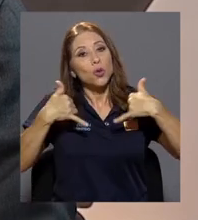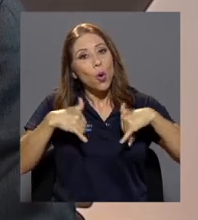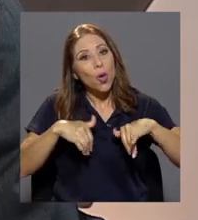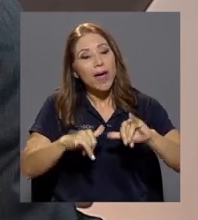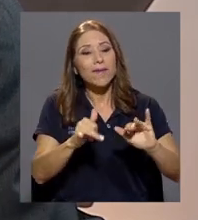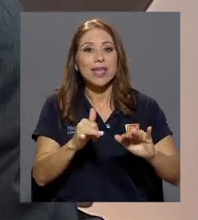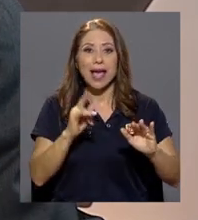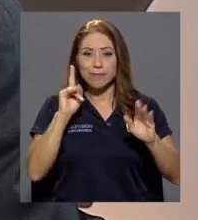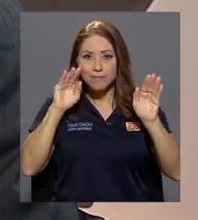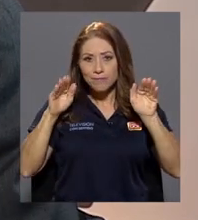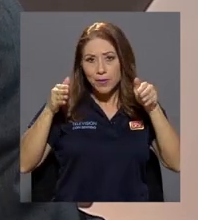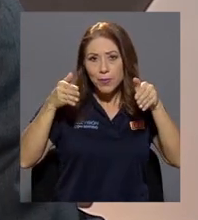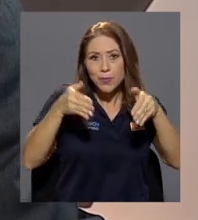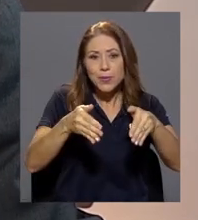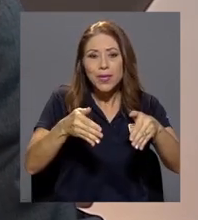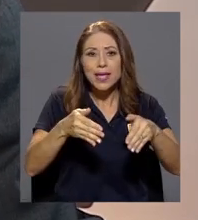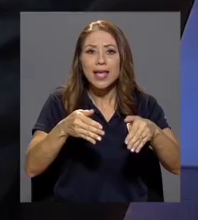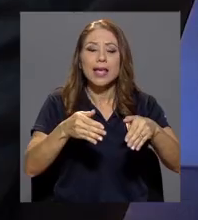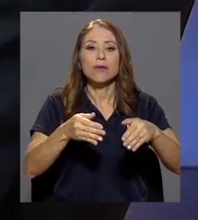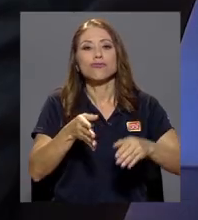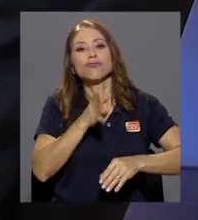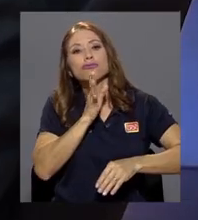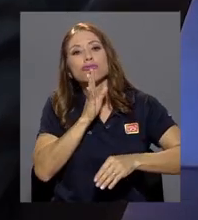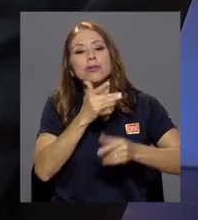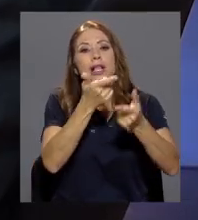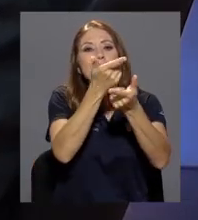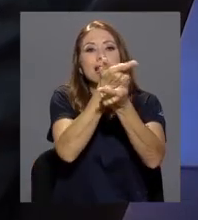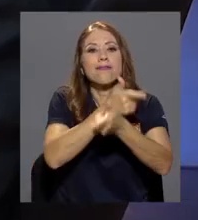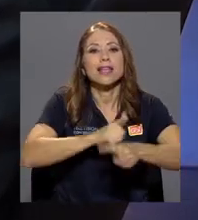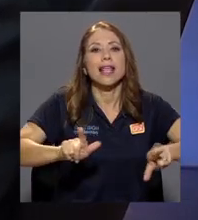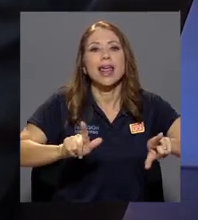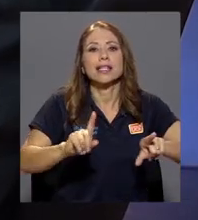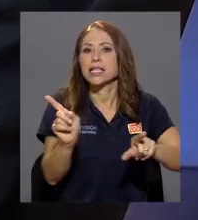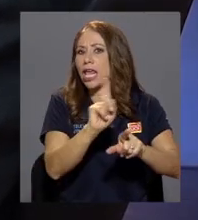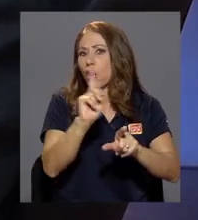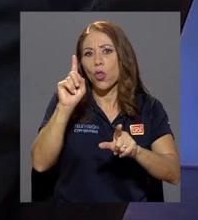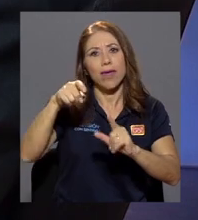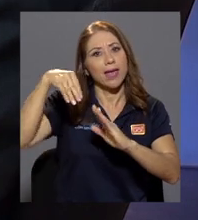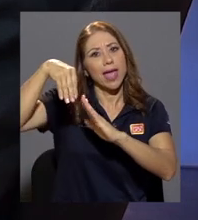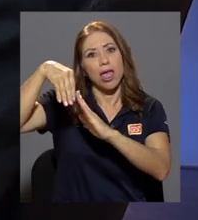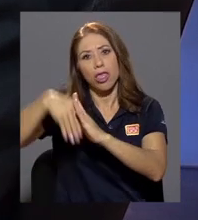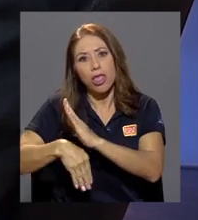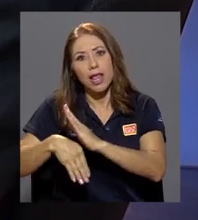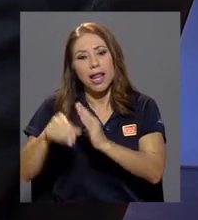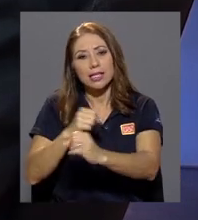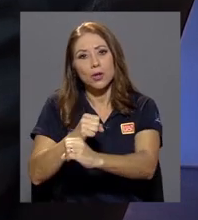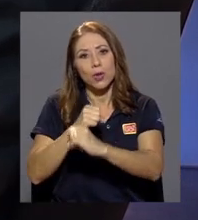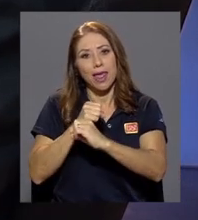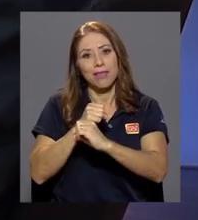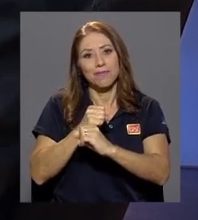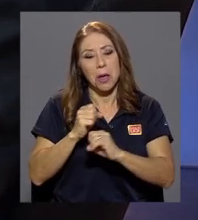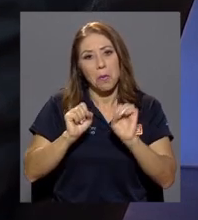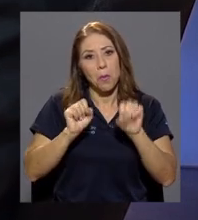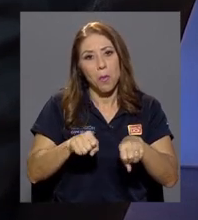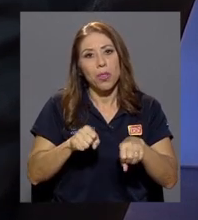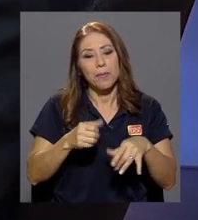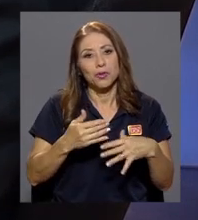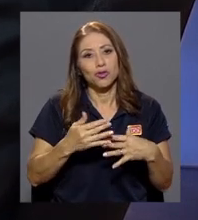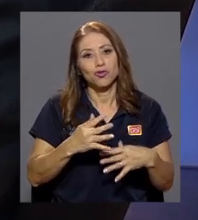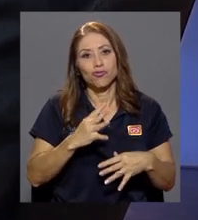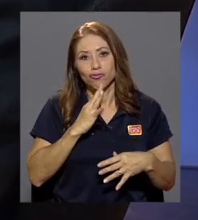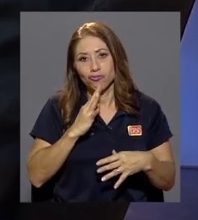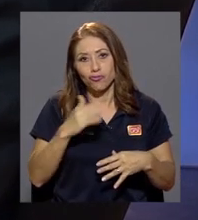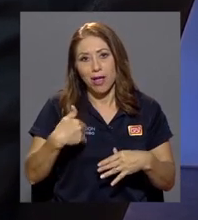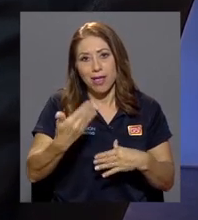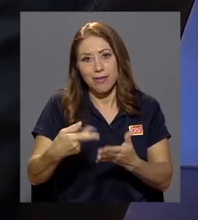por un discurso de las libertades que no tiene por qué ir en detrimento también de la seguridad como creo que luego vamos a poder tener